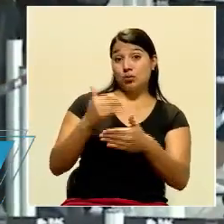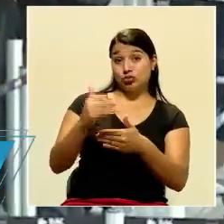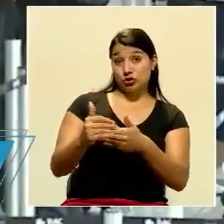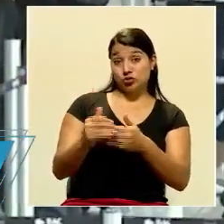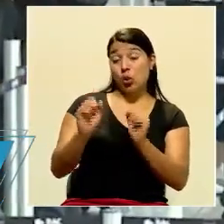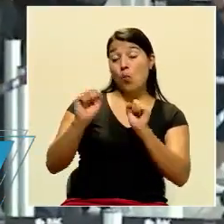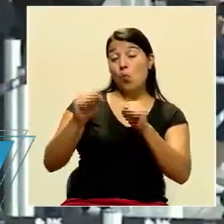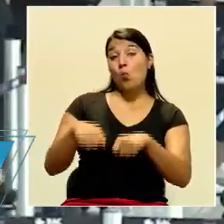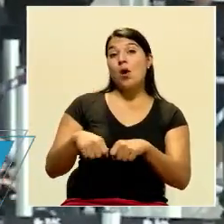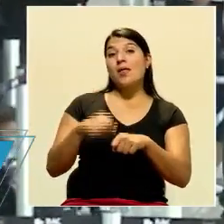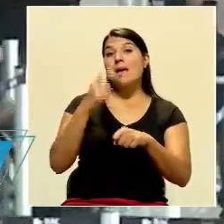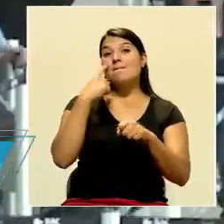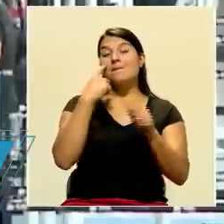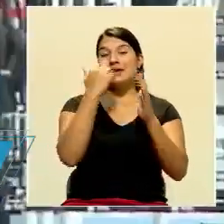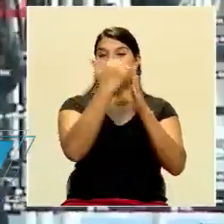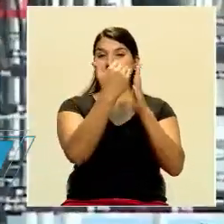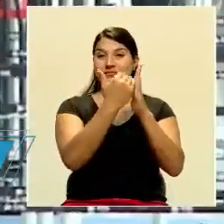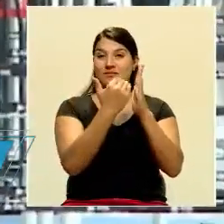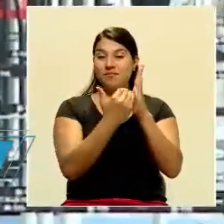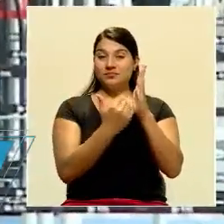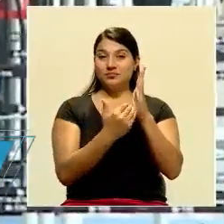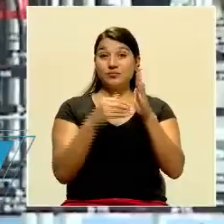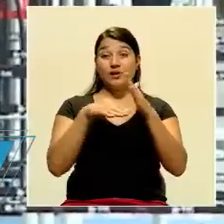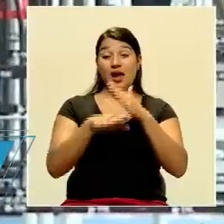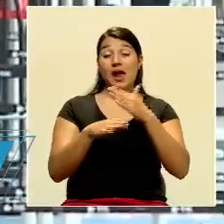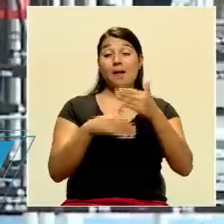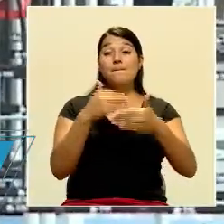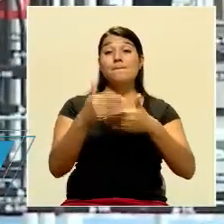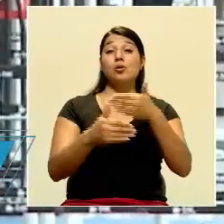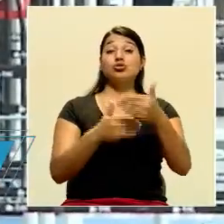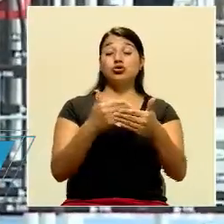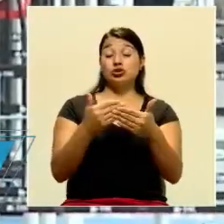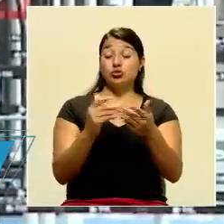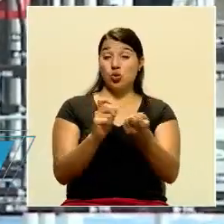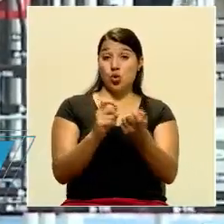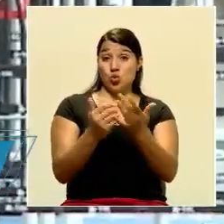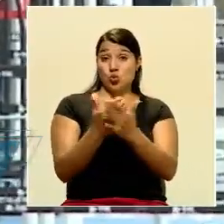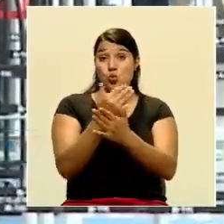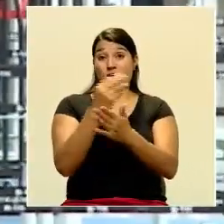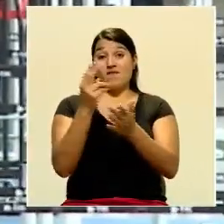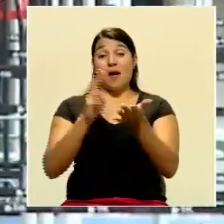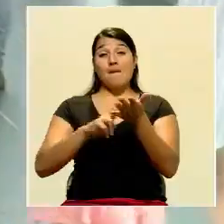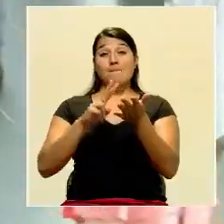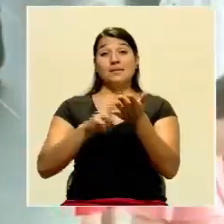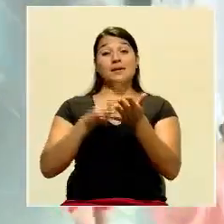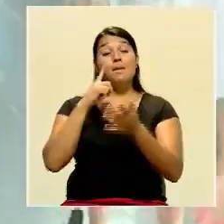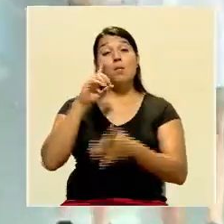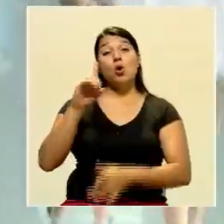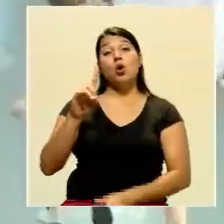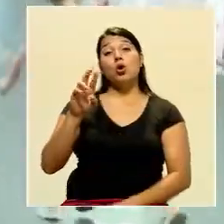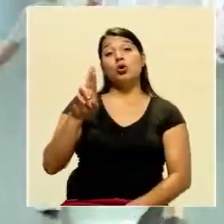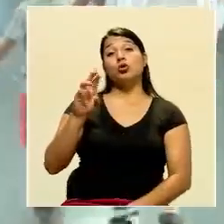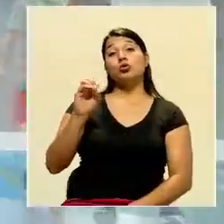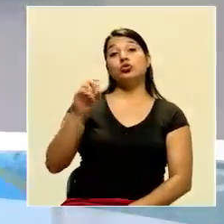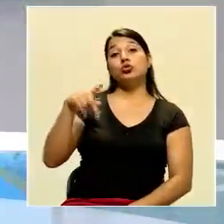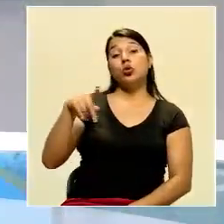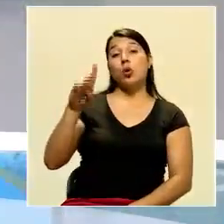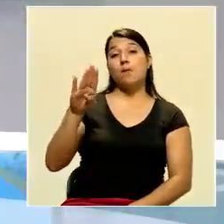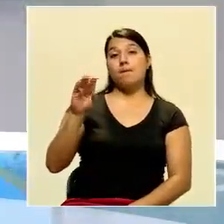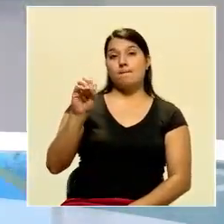pueden seguir los pasos señalados en la sección Proceso de Renovación de Visa a través de Dropbox.